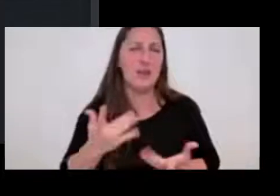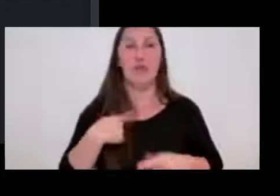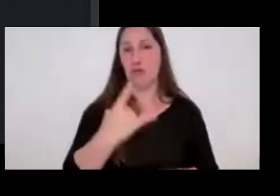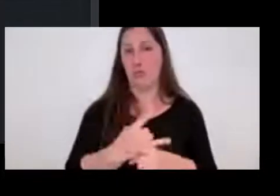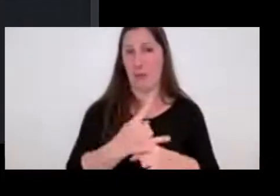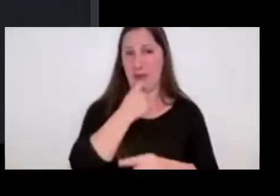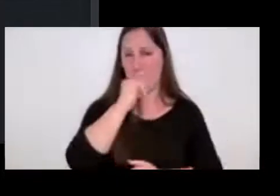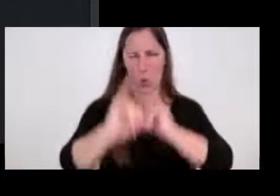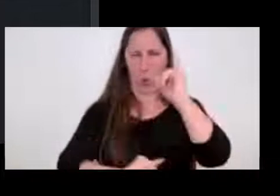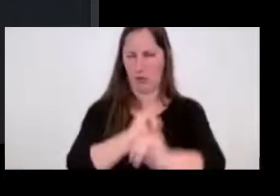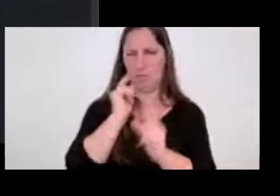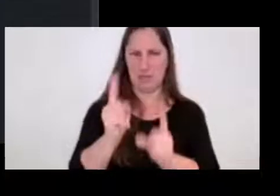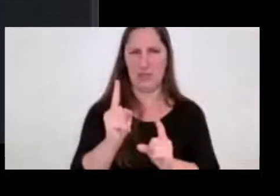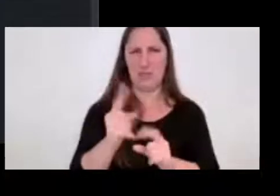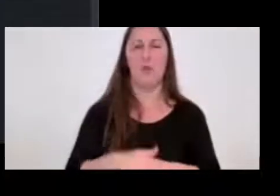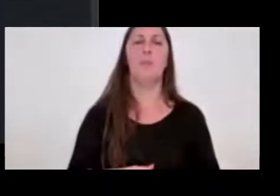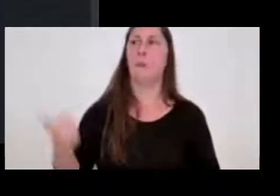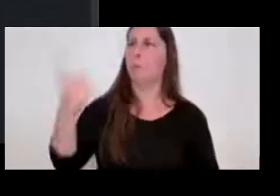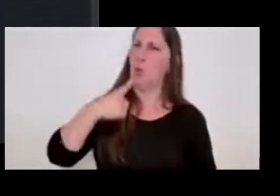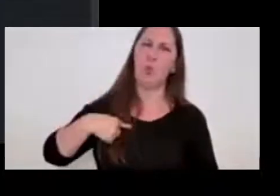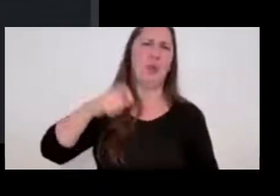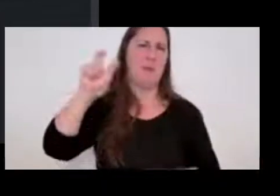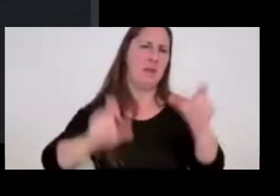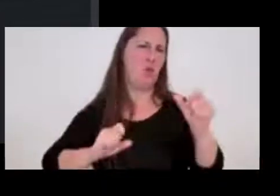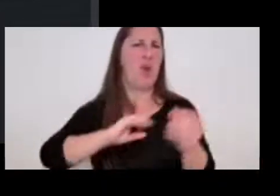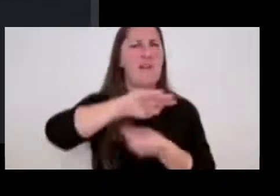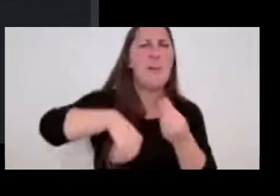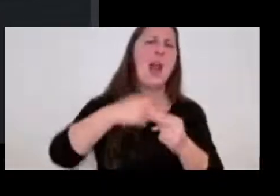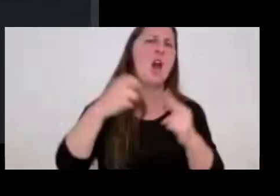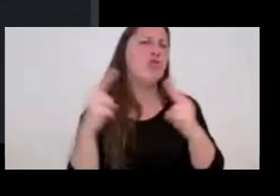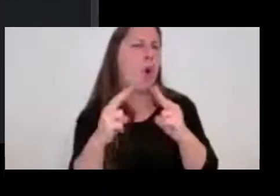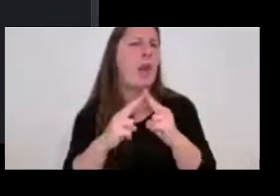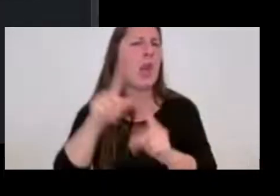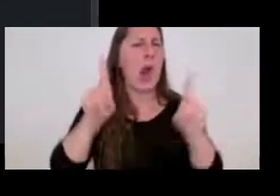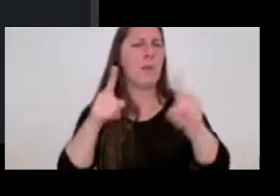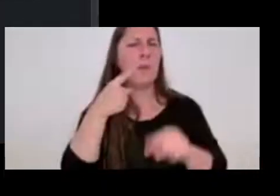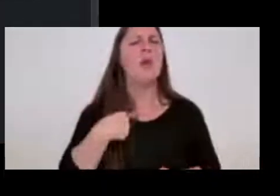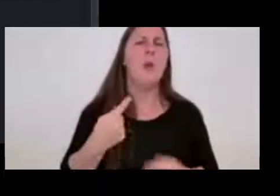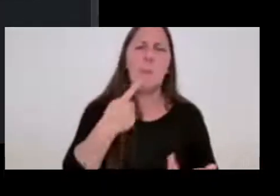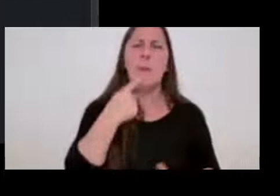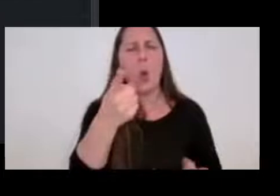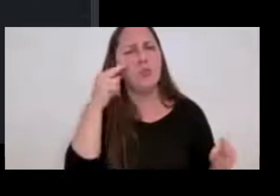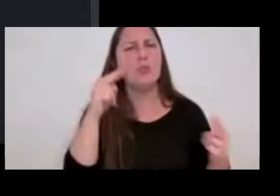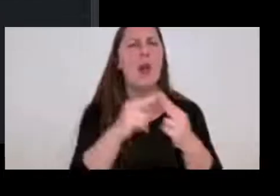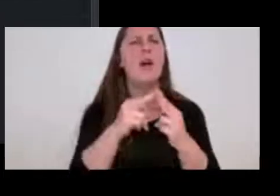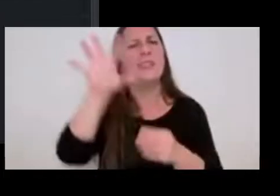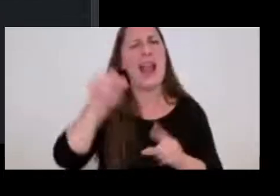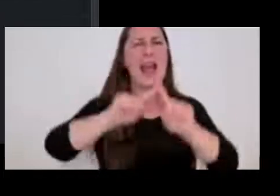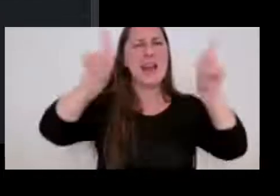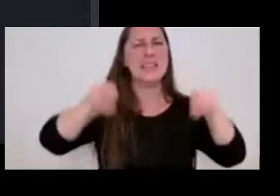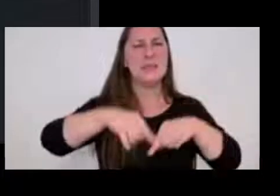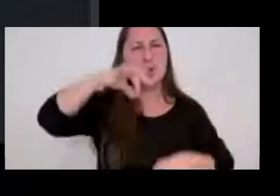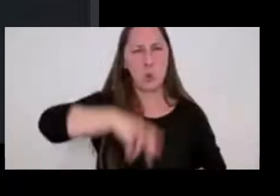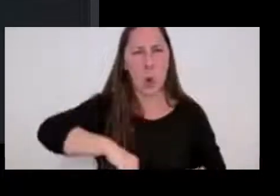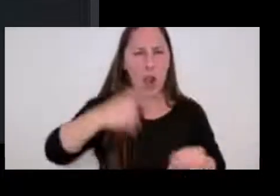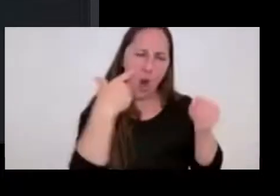pasa muchas veces que uno va a un asado familiar, o entonces viene un sobrino o alguien, che, tío, ya que te veo, me traje el recibo de sueldos quiero